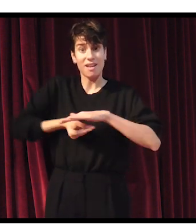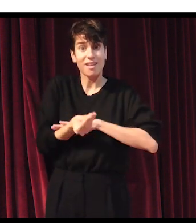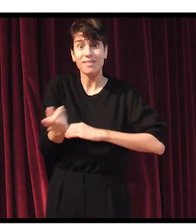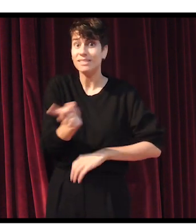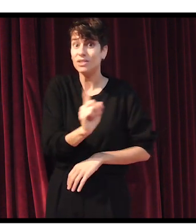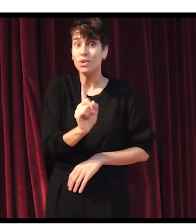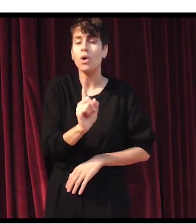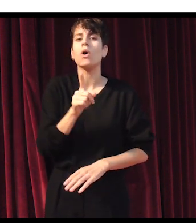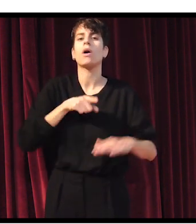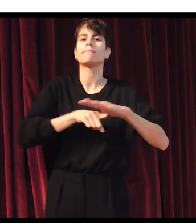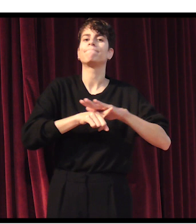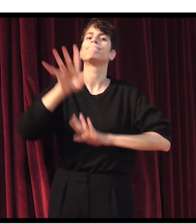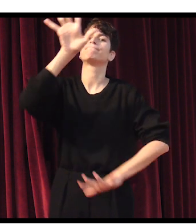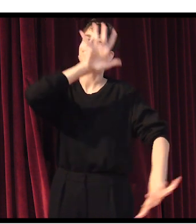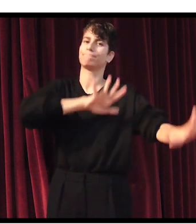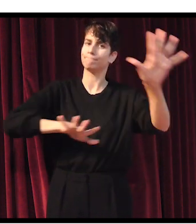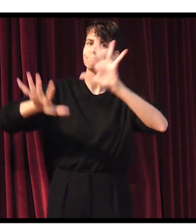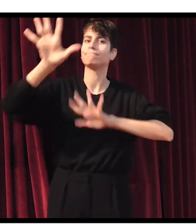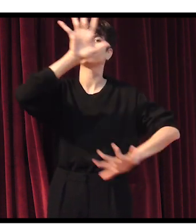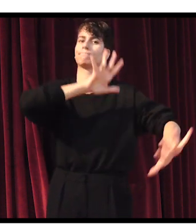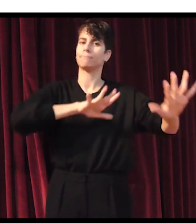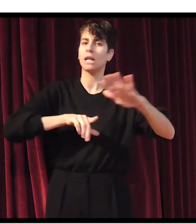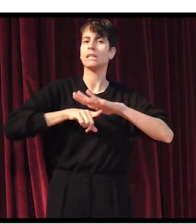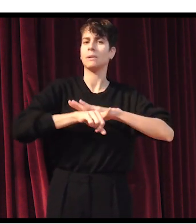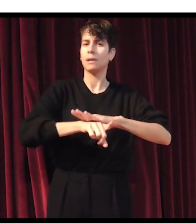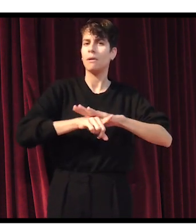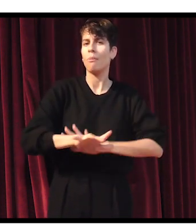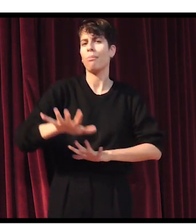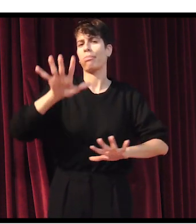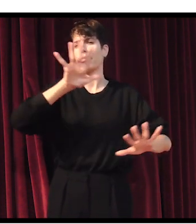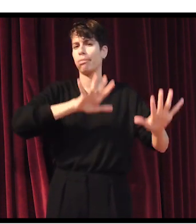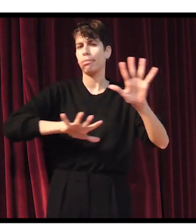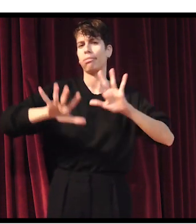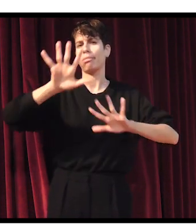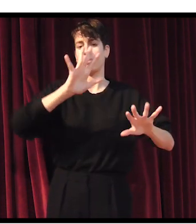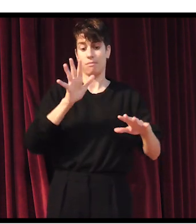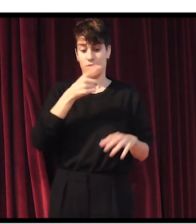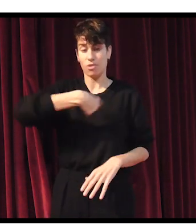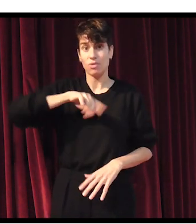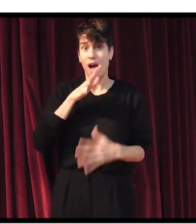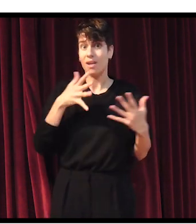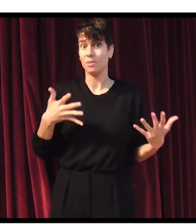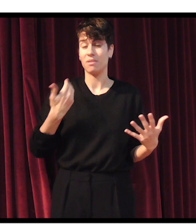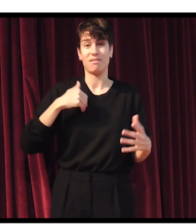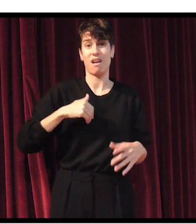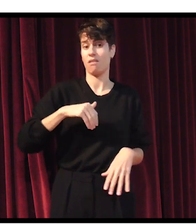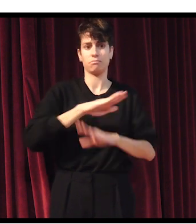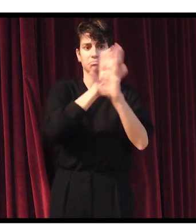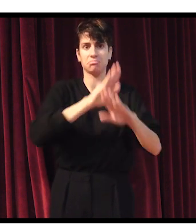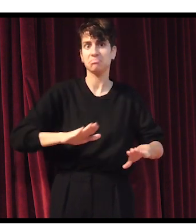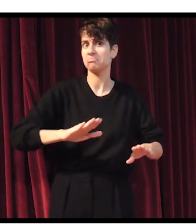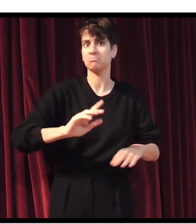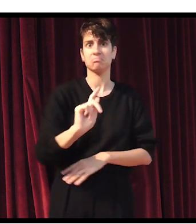se convierte en un complejo laberinto burocrático que en nuestro caso aún no hemos podido llegar a resolver.